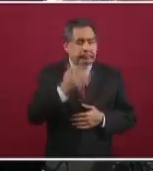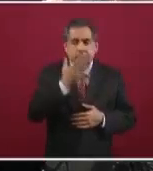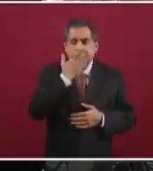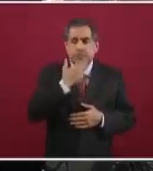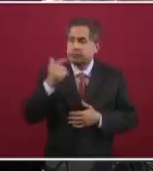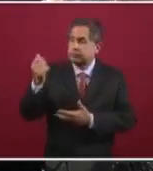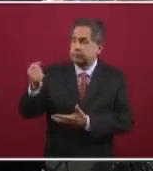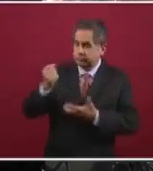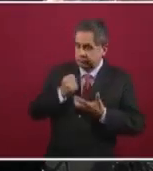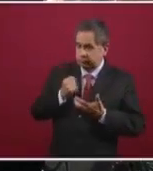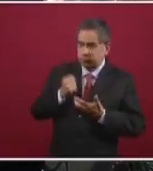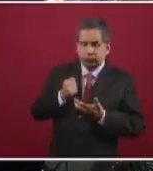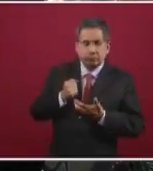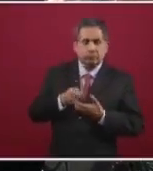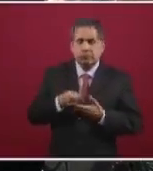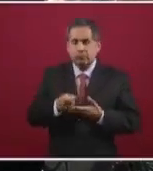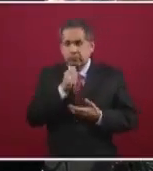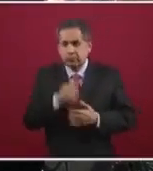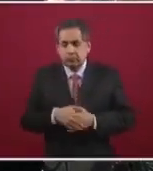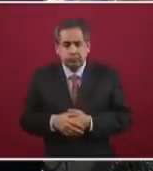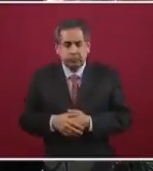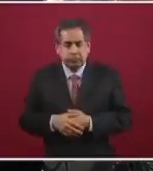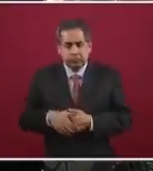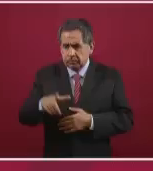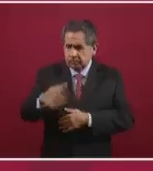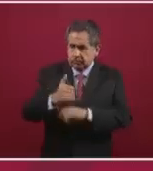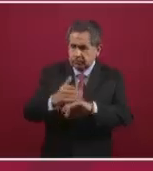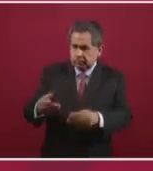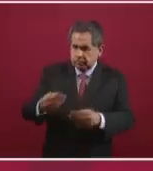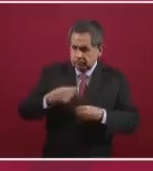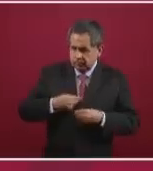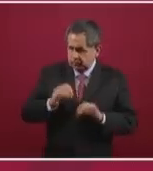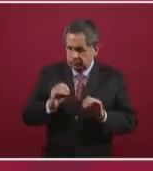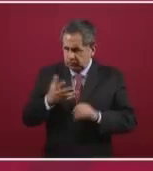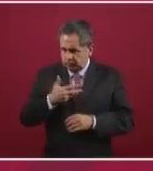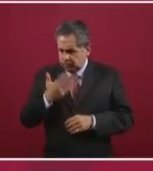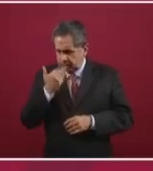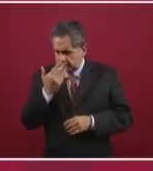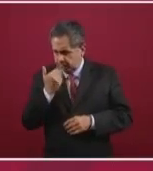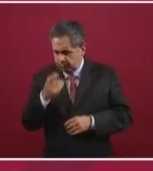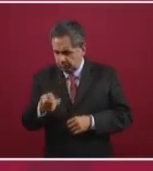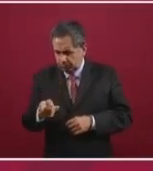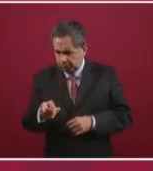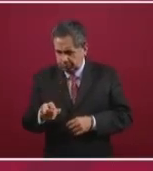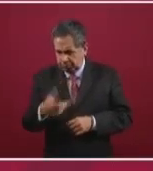quedarse con el dinero. Yo no tengo esa información y